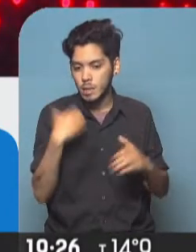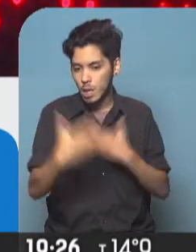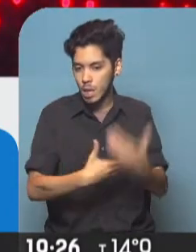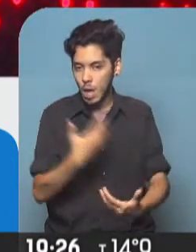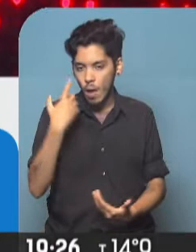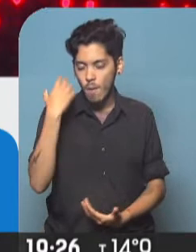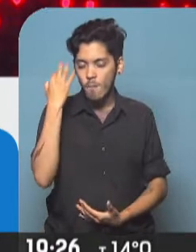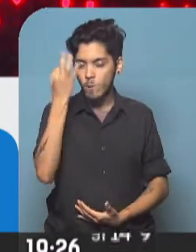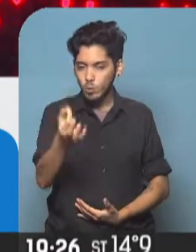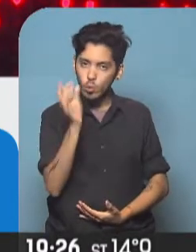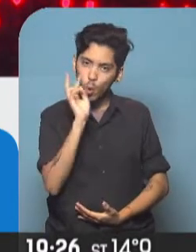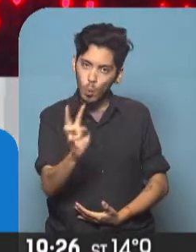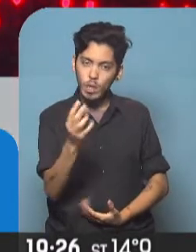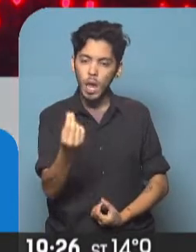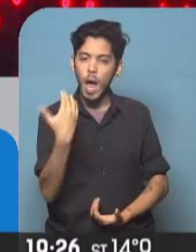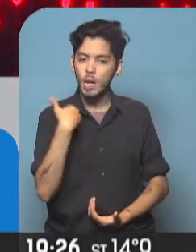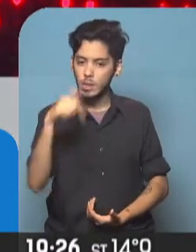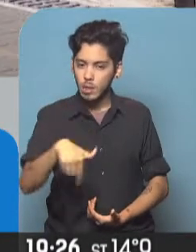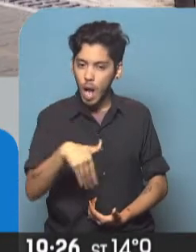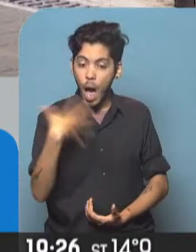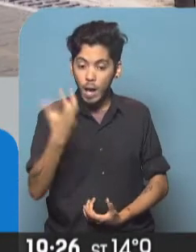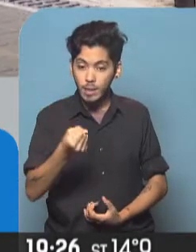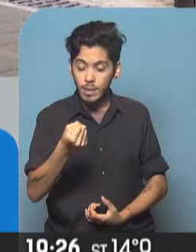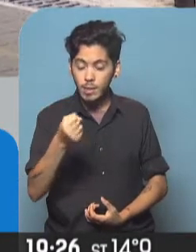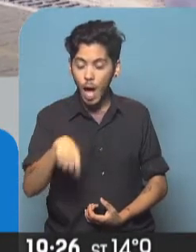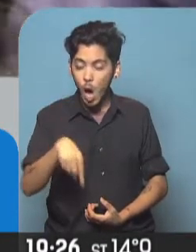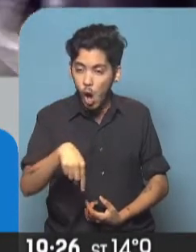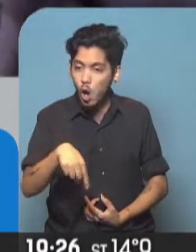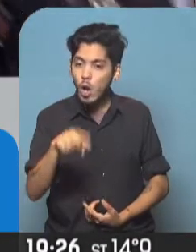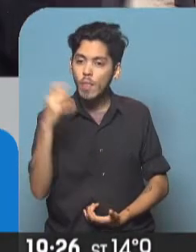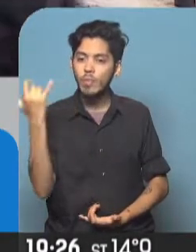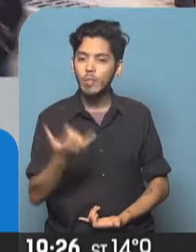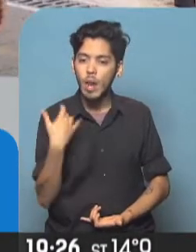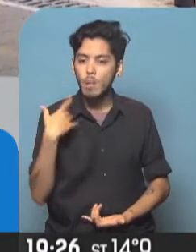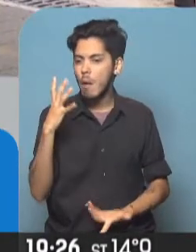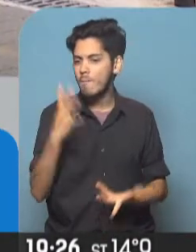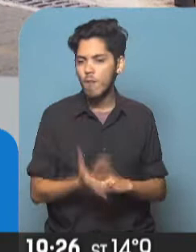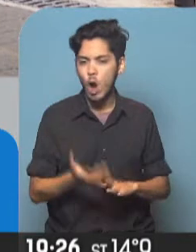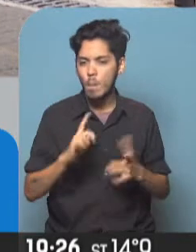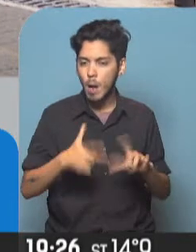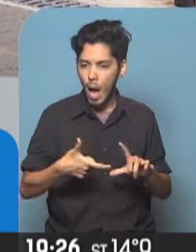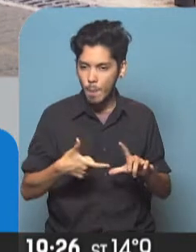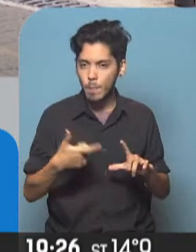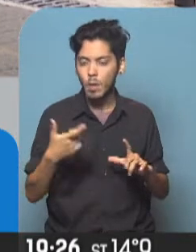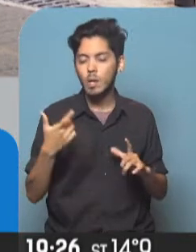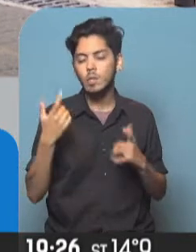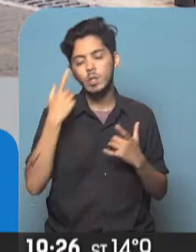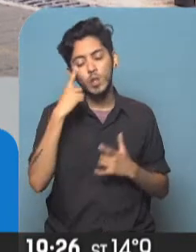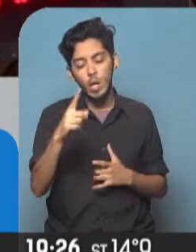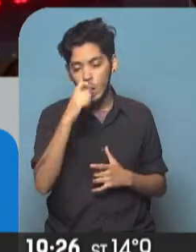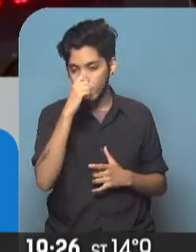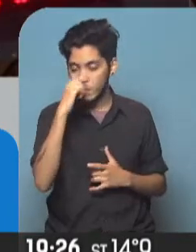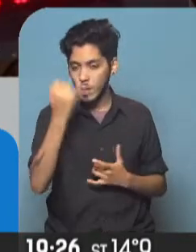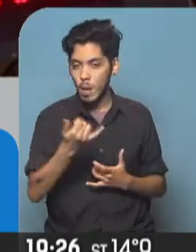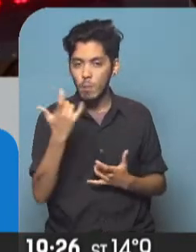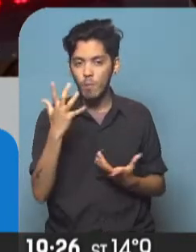Pero, digamos, visto hasta ahora tenemos un tipo de cambio que yo creo permite decir